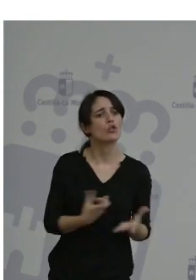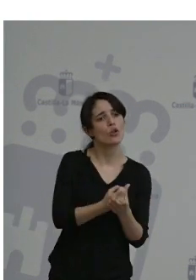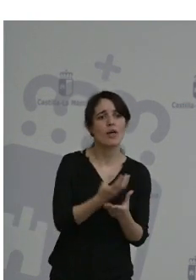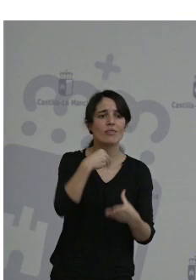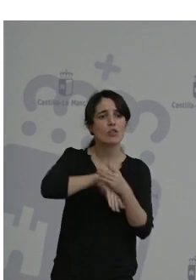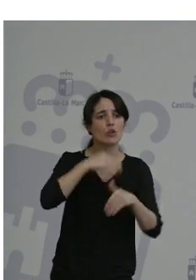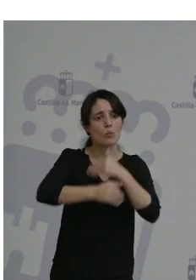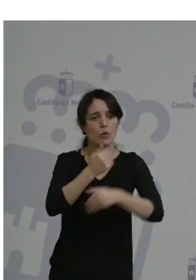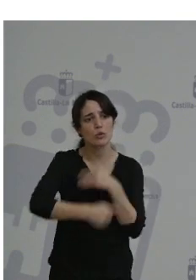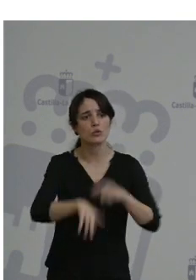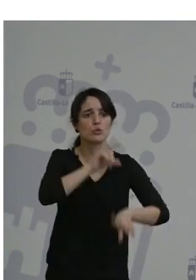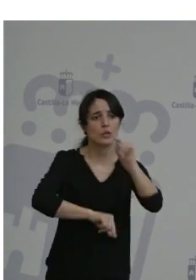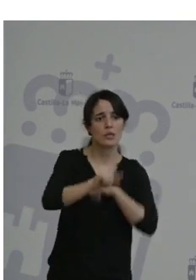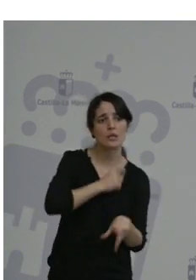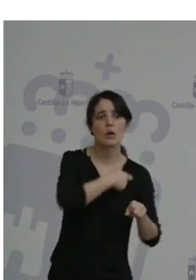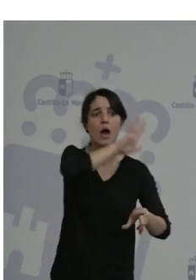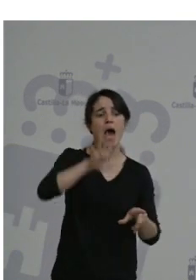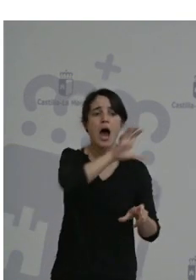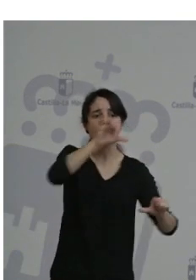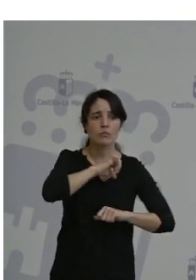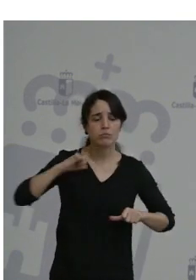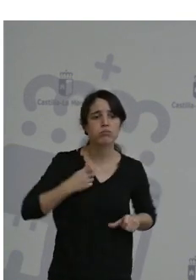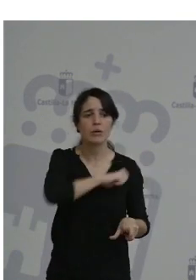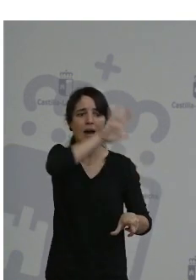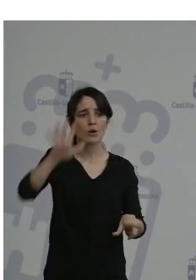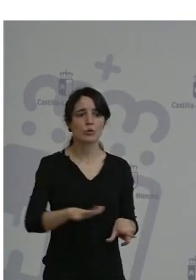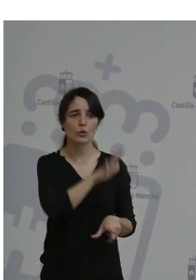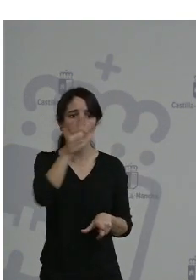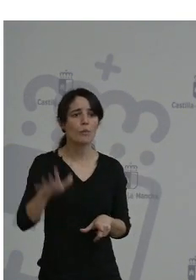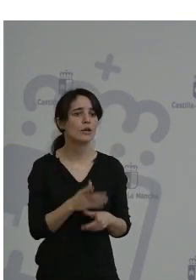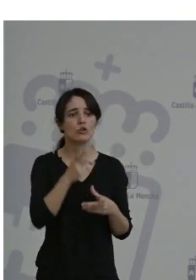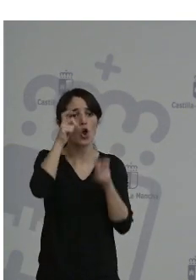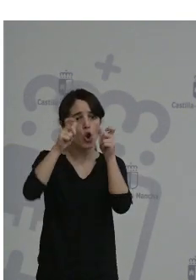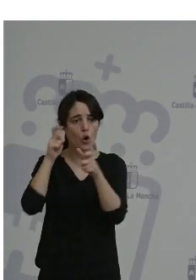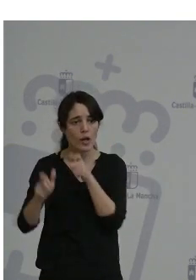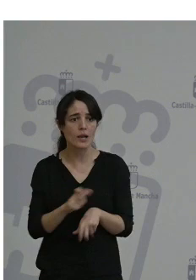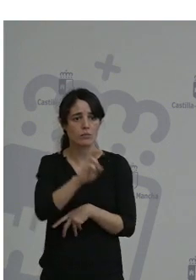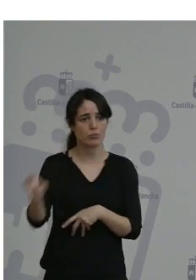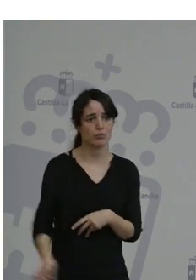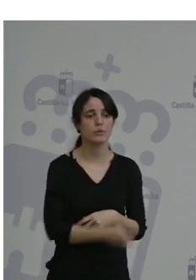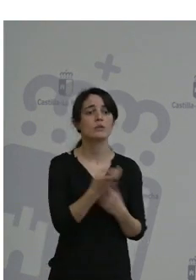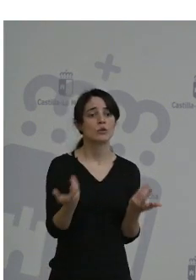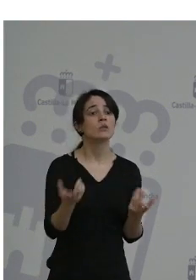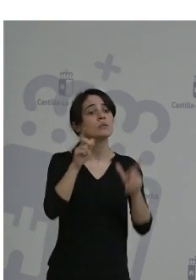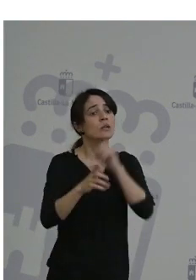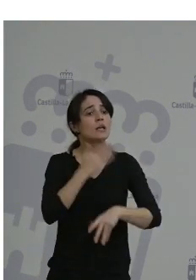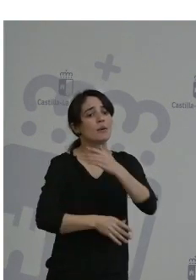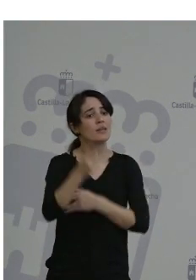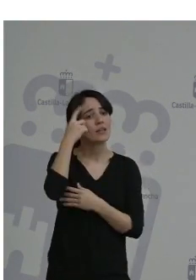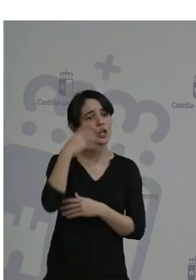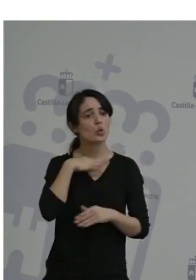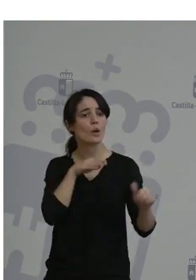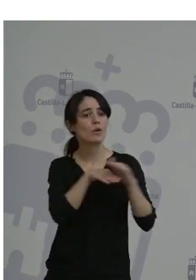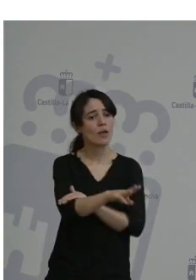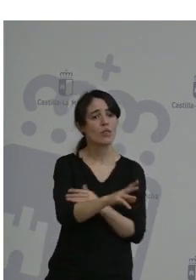nivel nacional, autonómicos, provinciales, locales, donde las personas con discapacidad pueden acceder a esa información de una manera